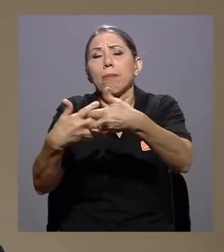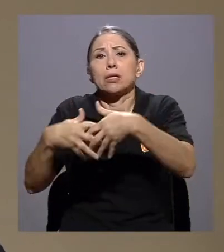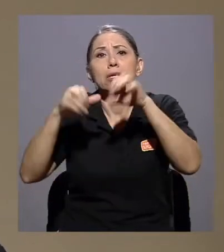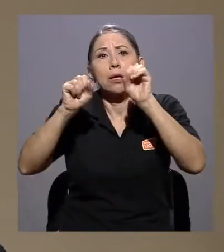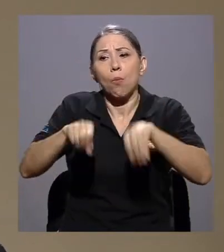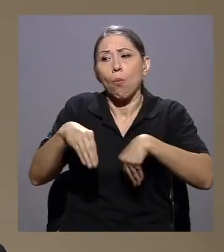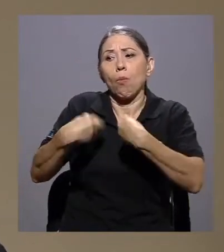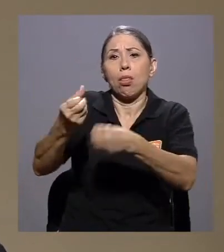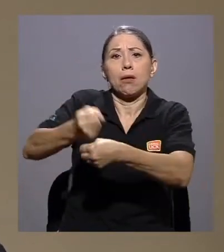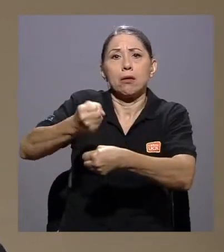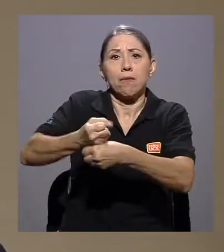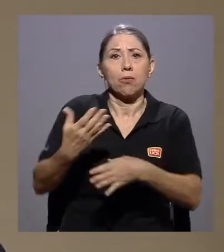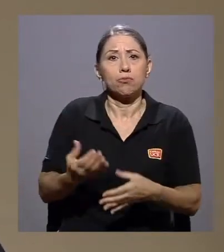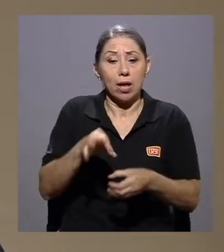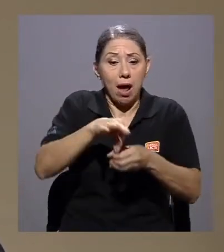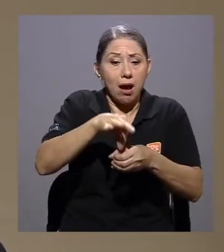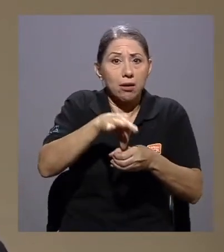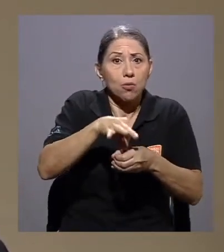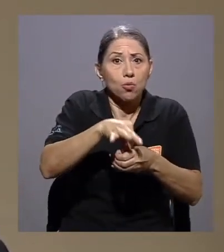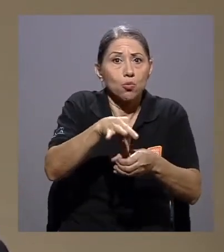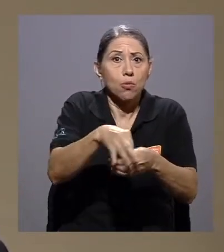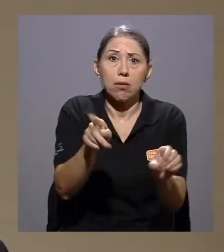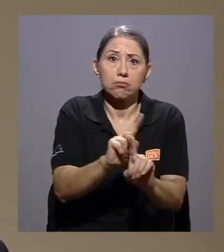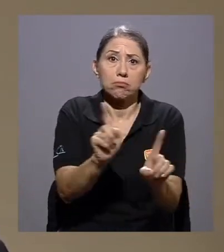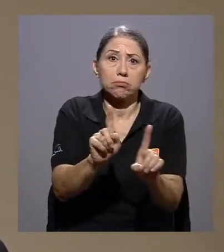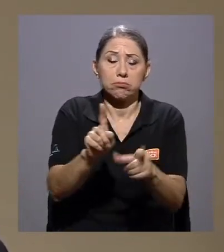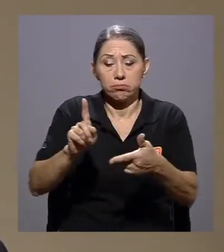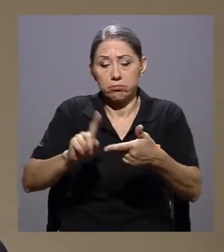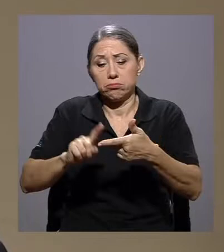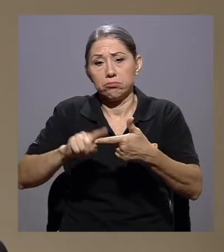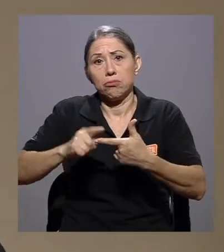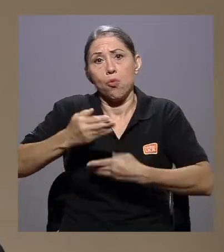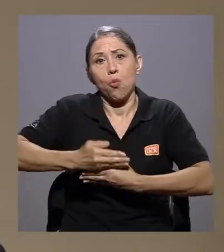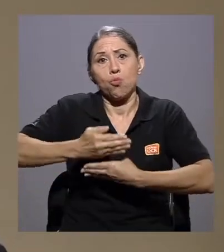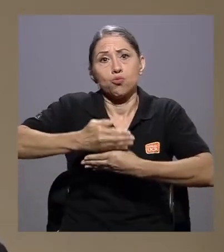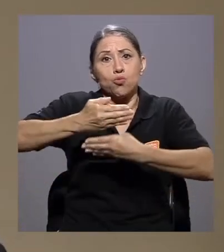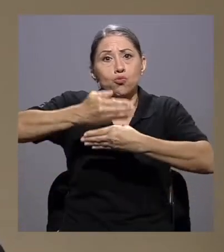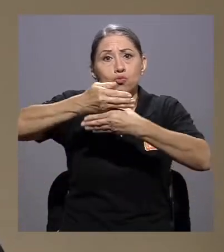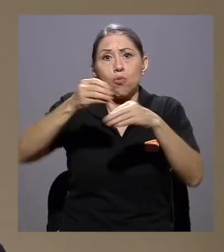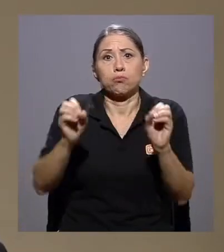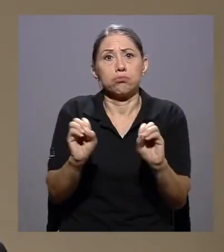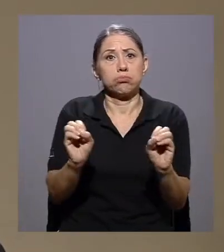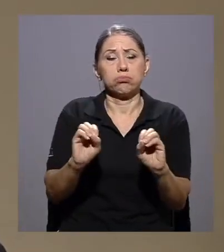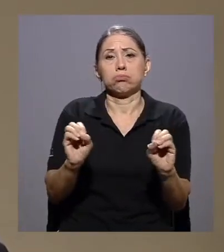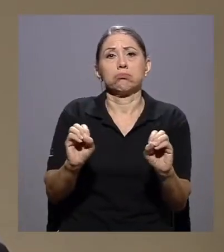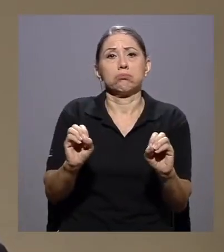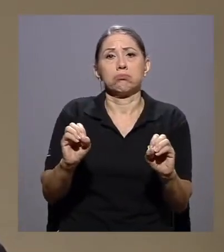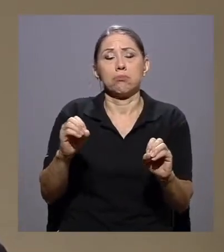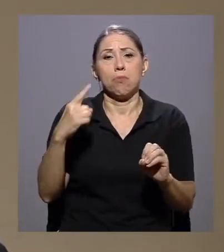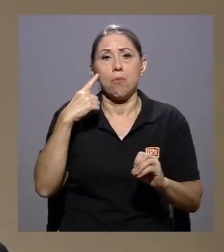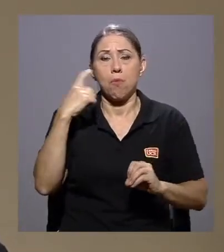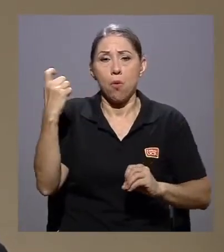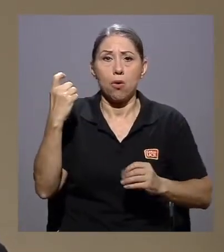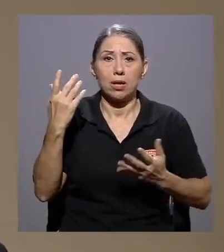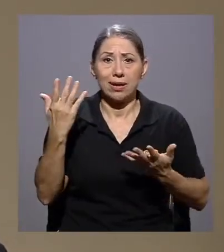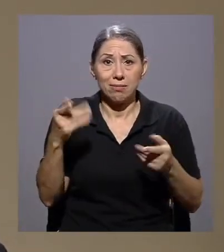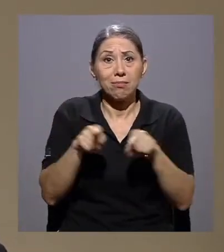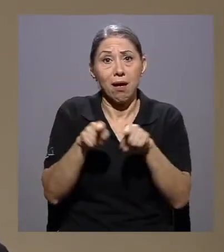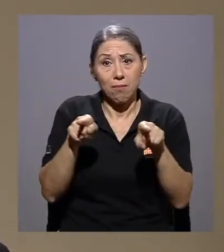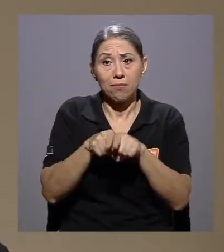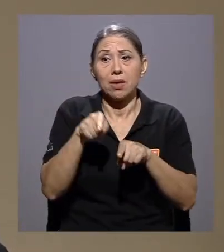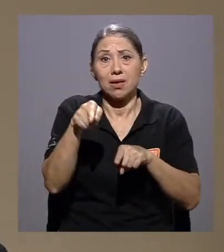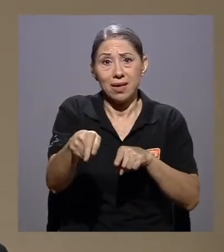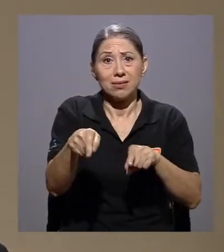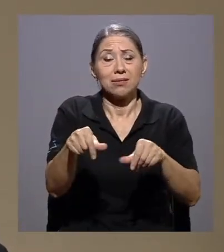absorbe porque tiene volatilidades, el sector construcción no nos absorbe porque obviamente es